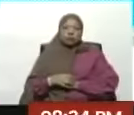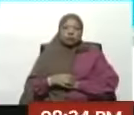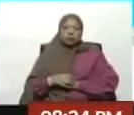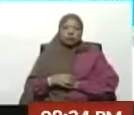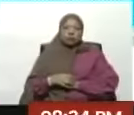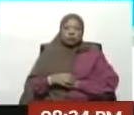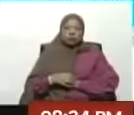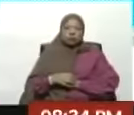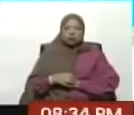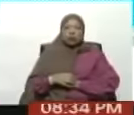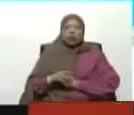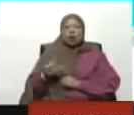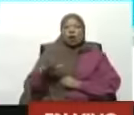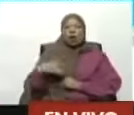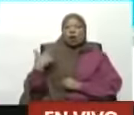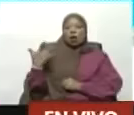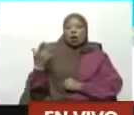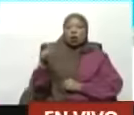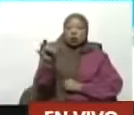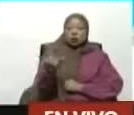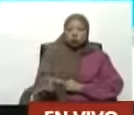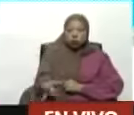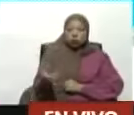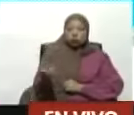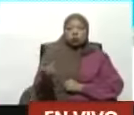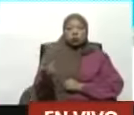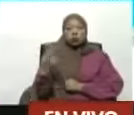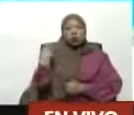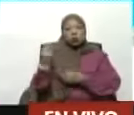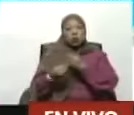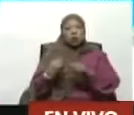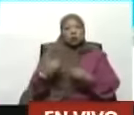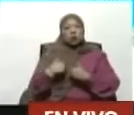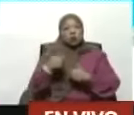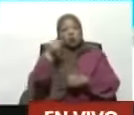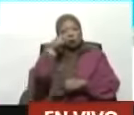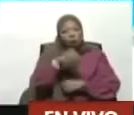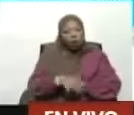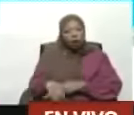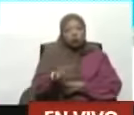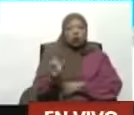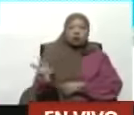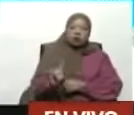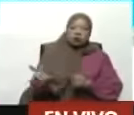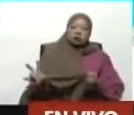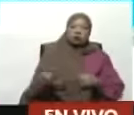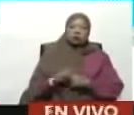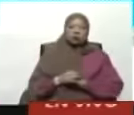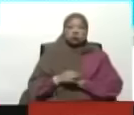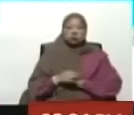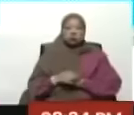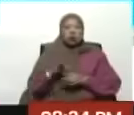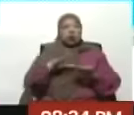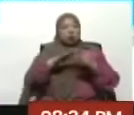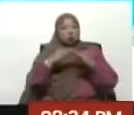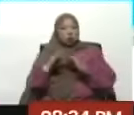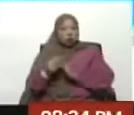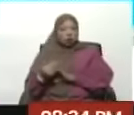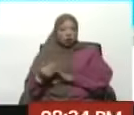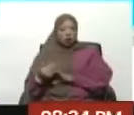ellos apuestan a hacerle daño al país, hacerle daño a las